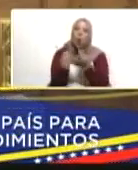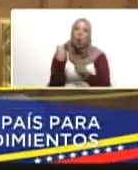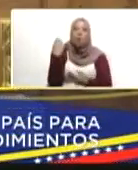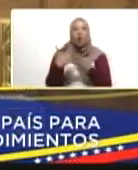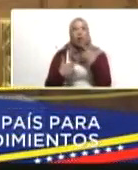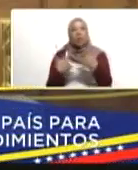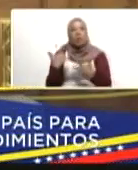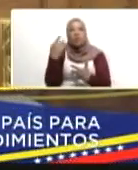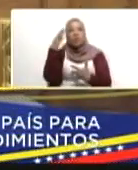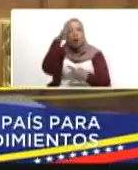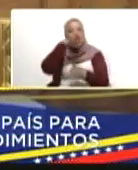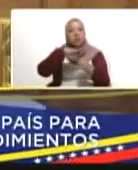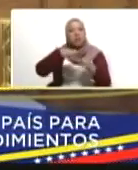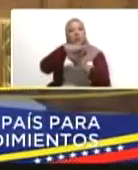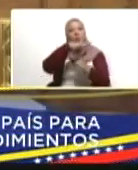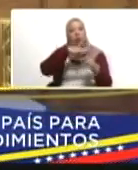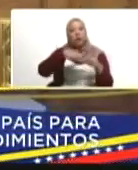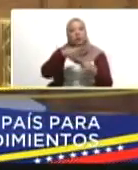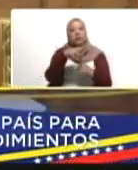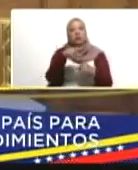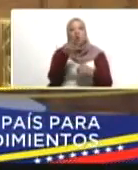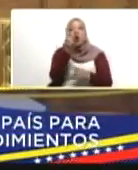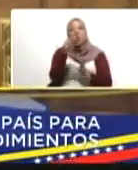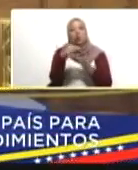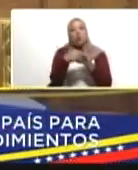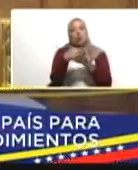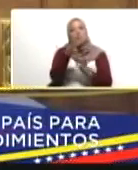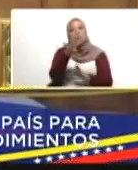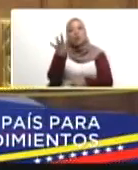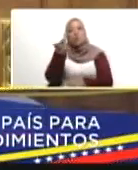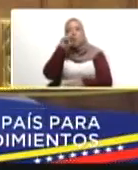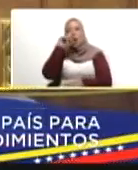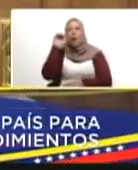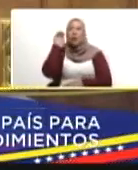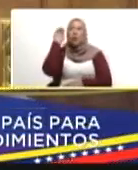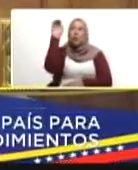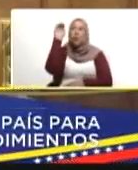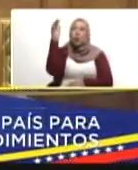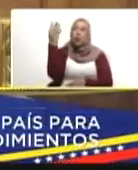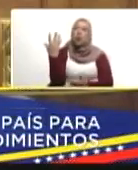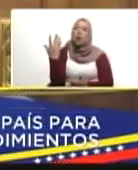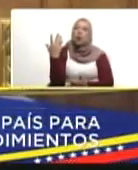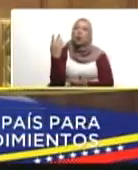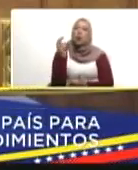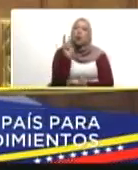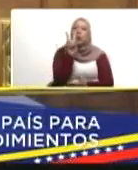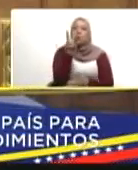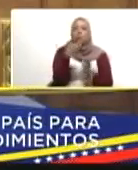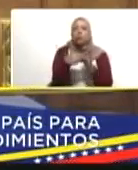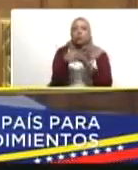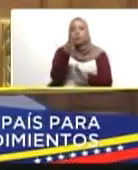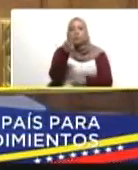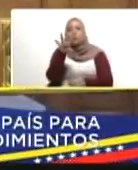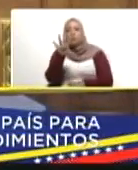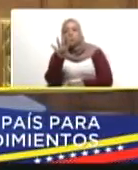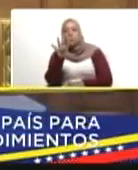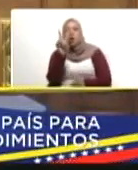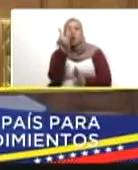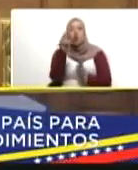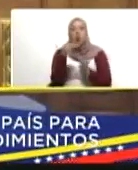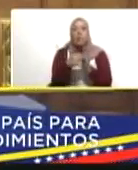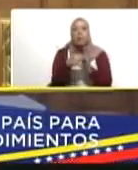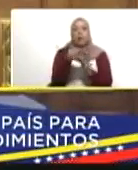venir más allá del 2024 cómo será el 2025 2026